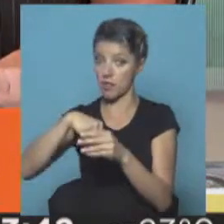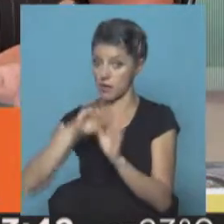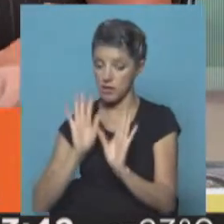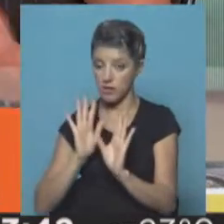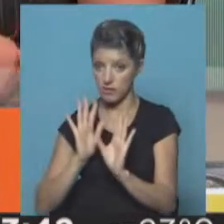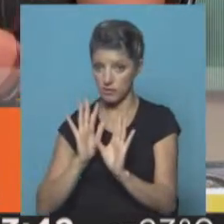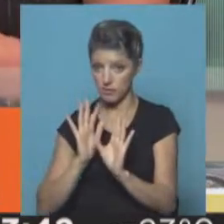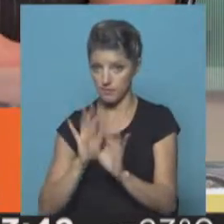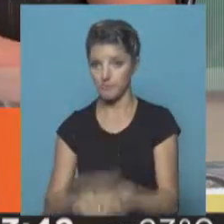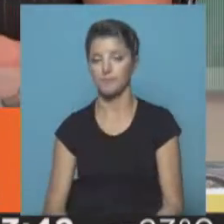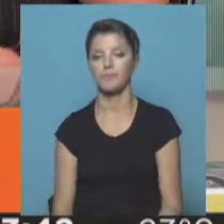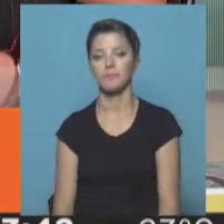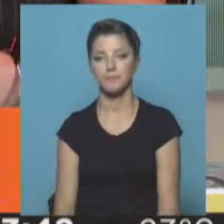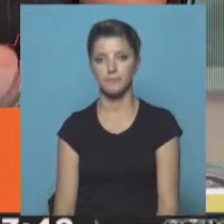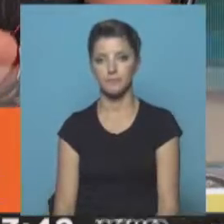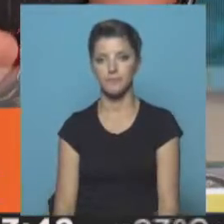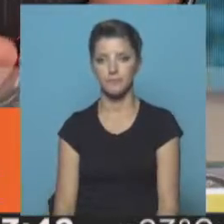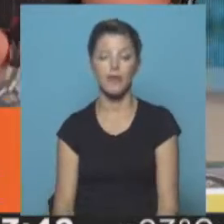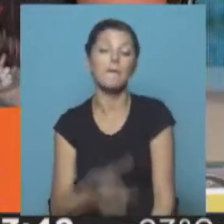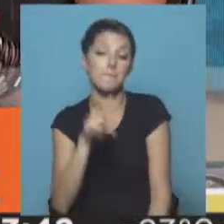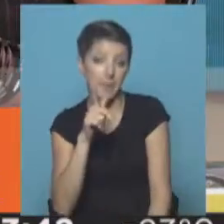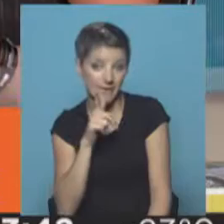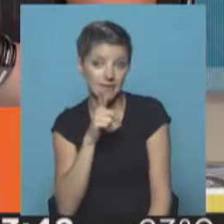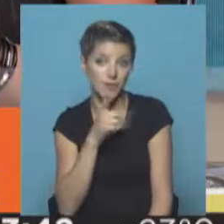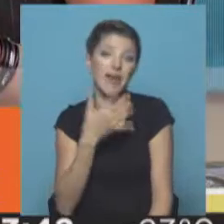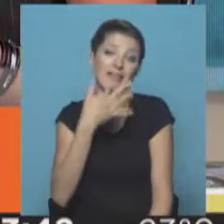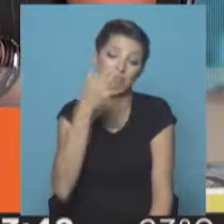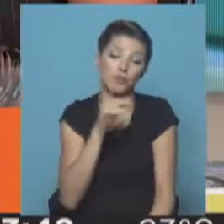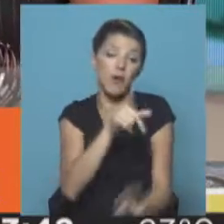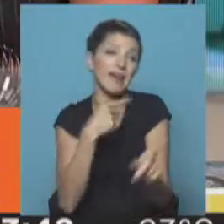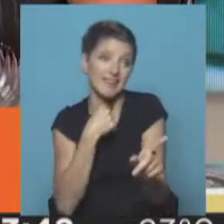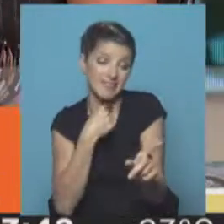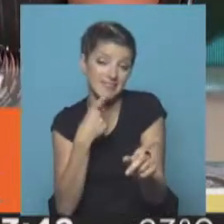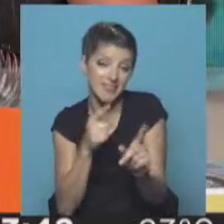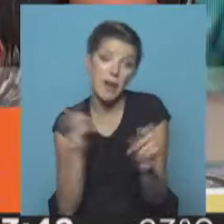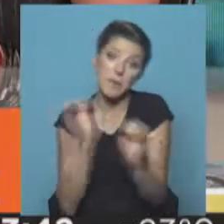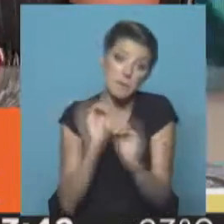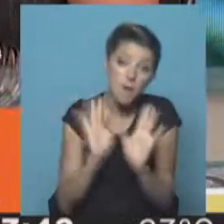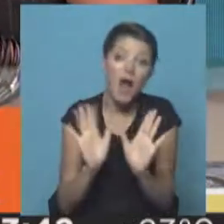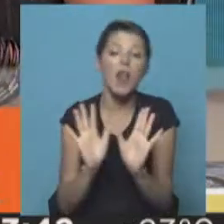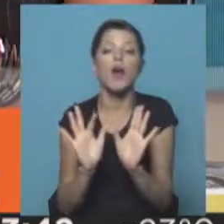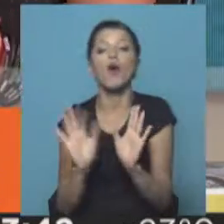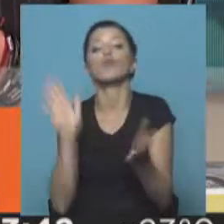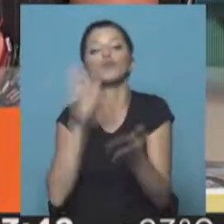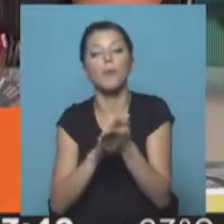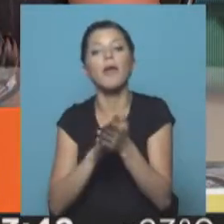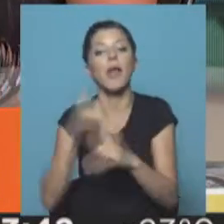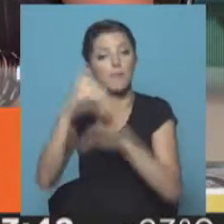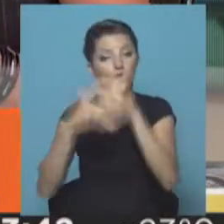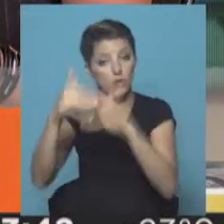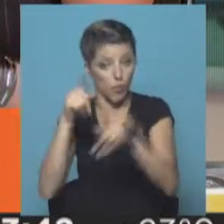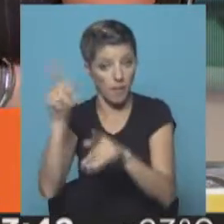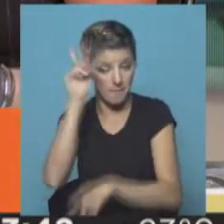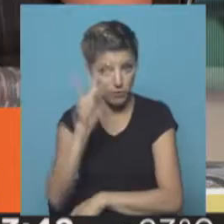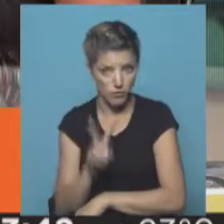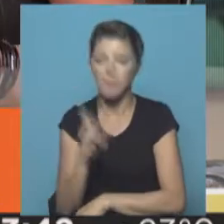comunitario europeo. O sea, creo que la decisión antipática, si querés decirlo en términos afines o no al proceso venezolano, tienen que ver